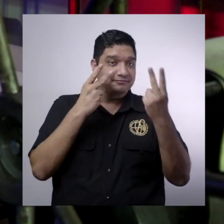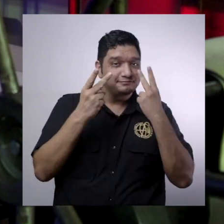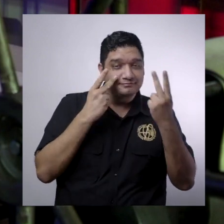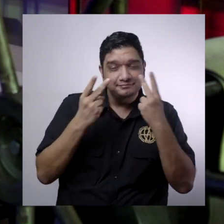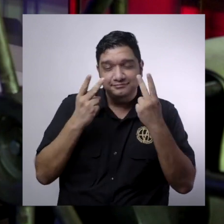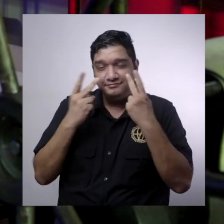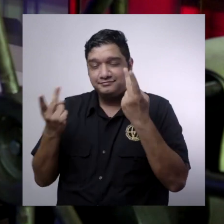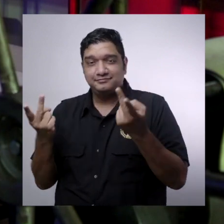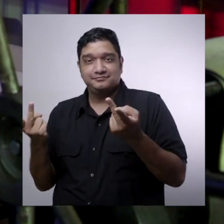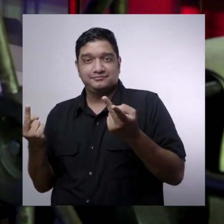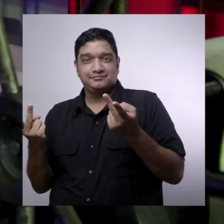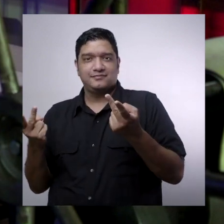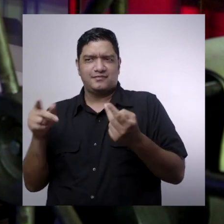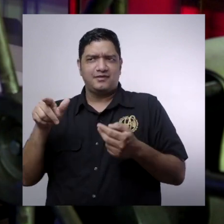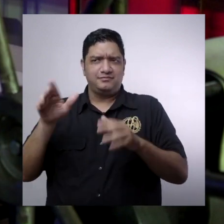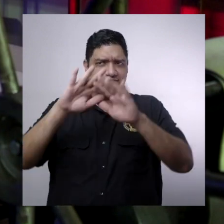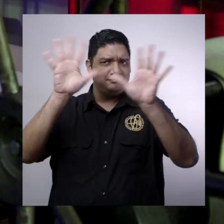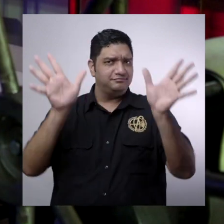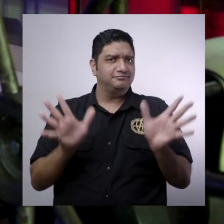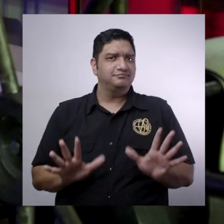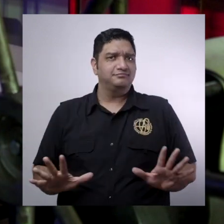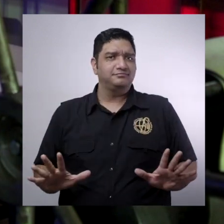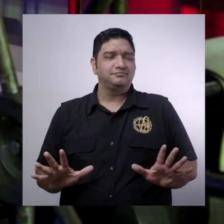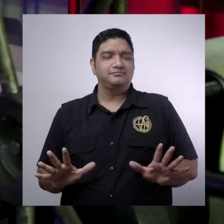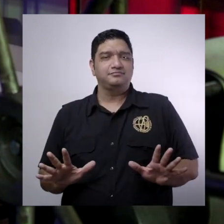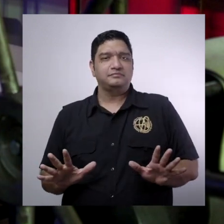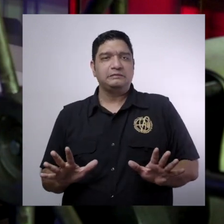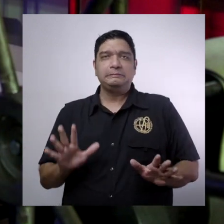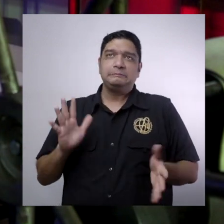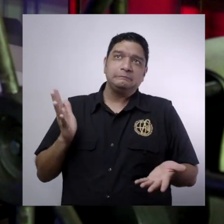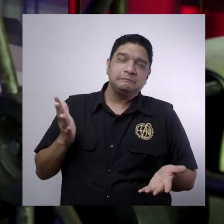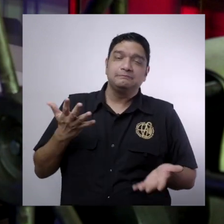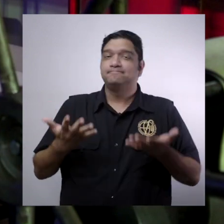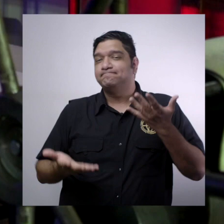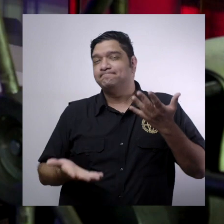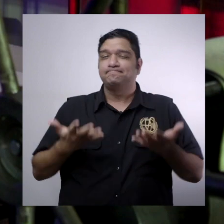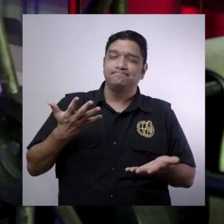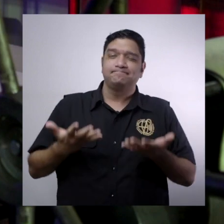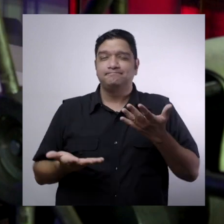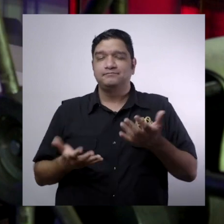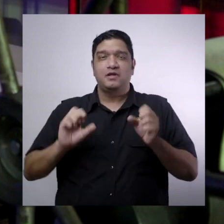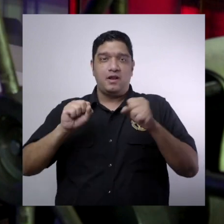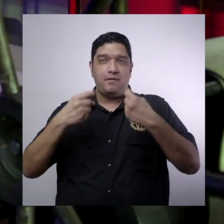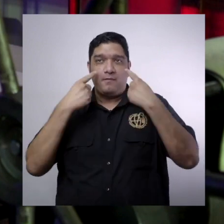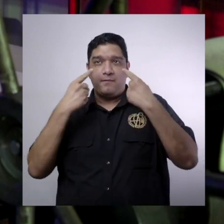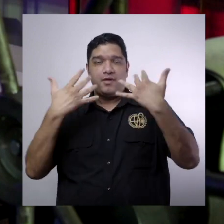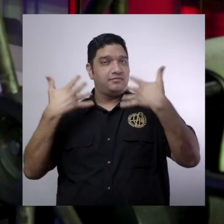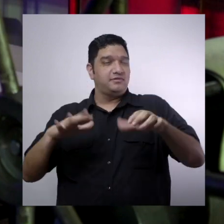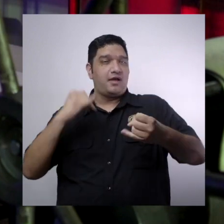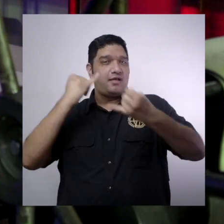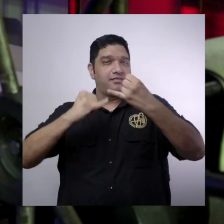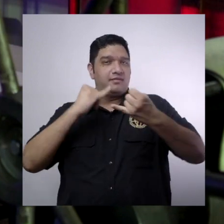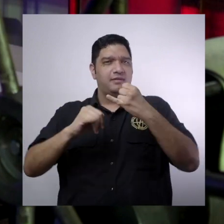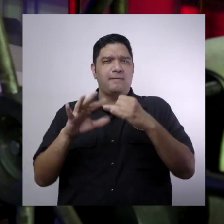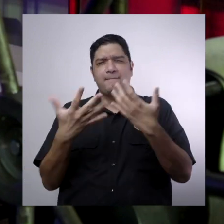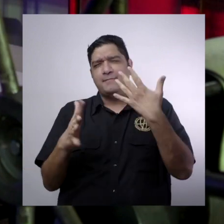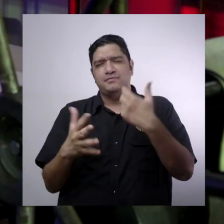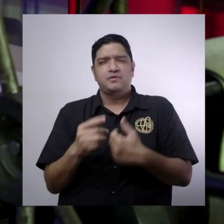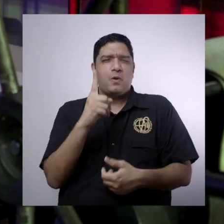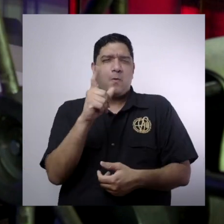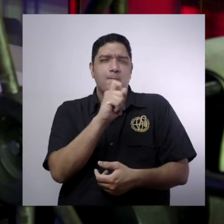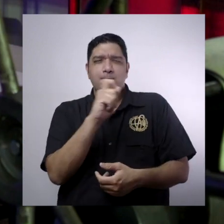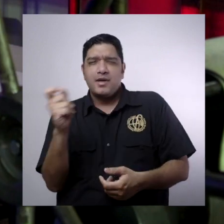momento este mural. Probablemente será dentro de un mes, mes y medio, cuando